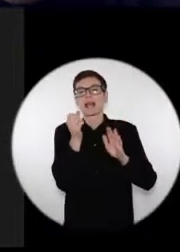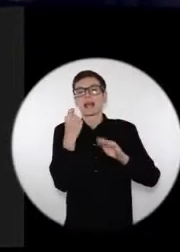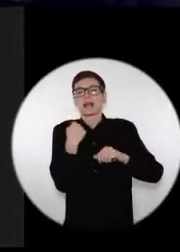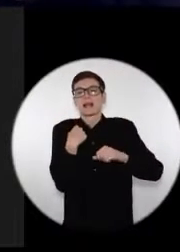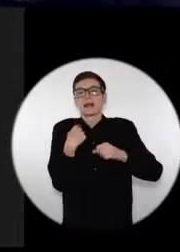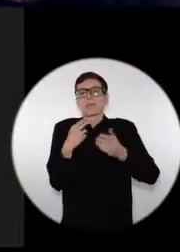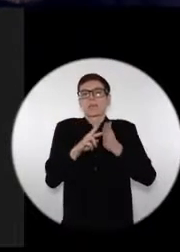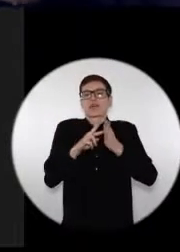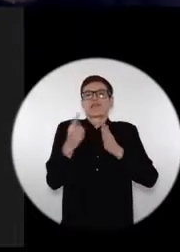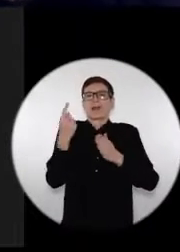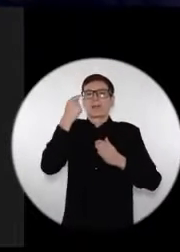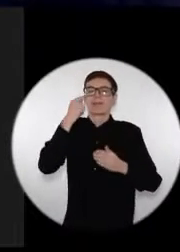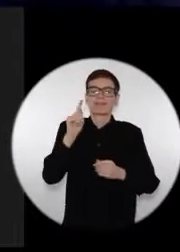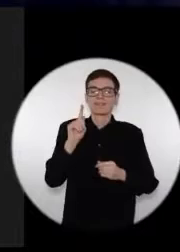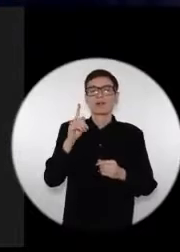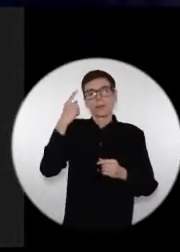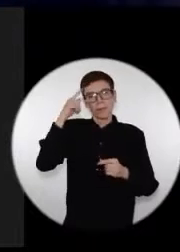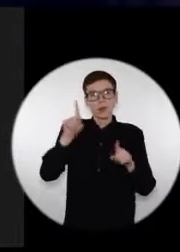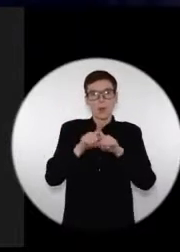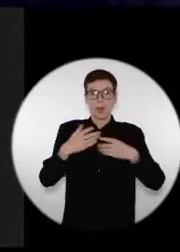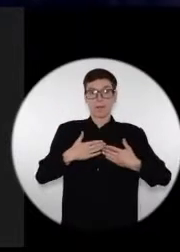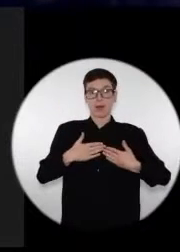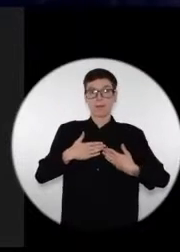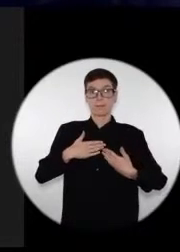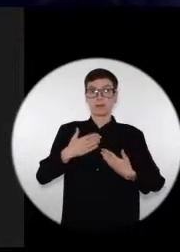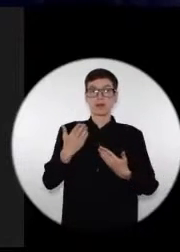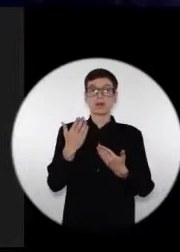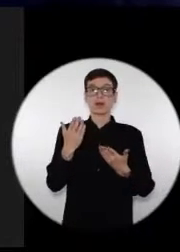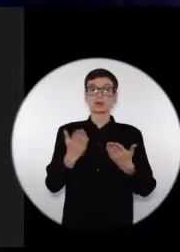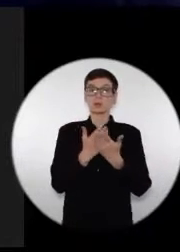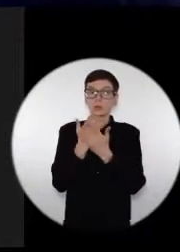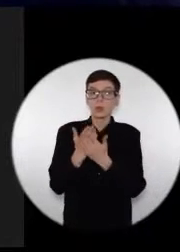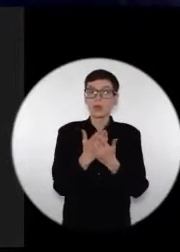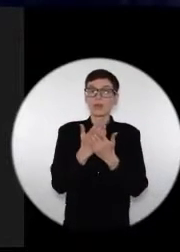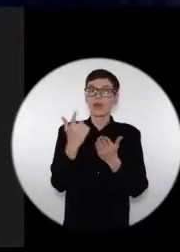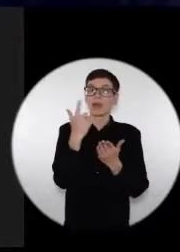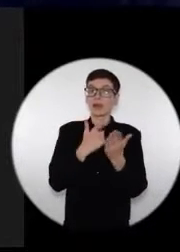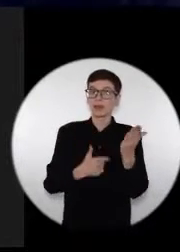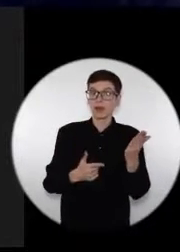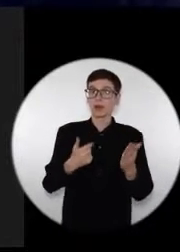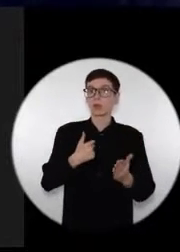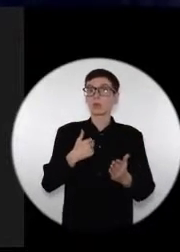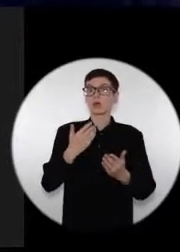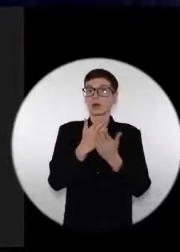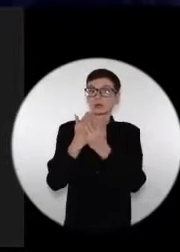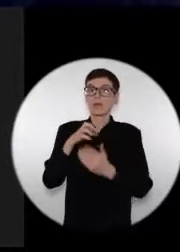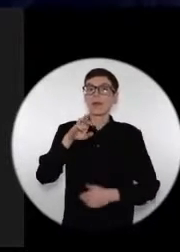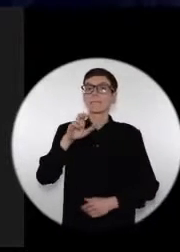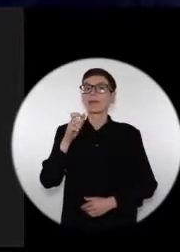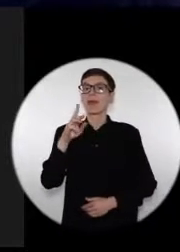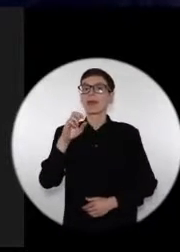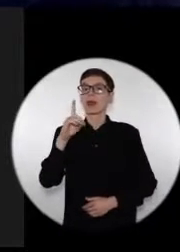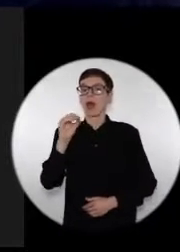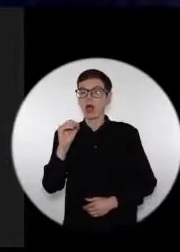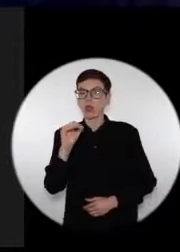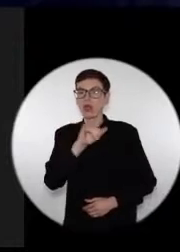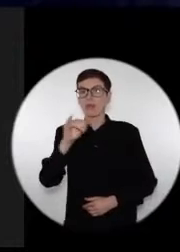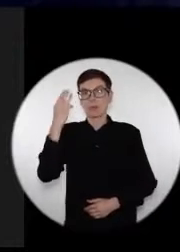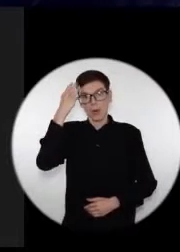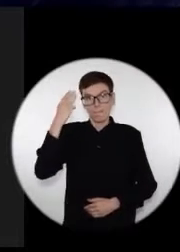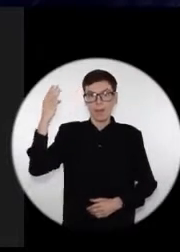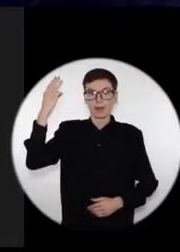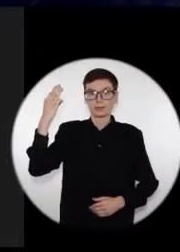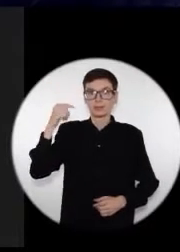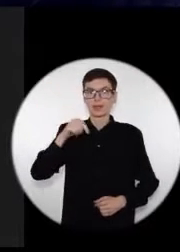mismo es el diagnóstico de duelo de menos pero finalmente para mí estudiar literatura yo pudiera mi pregrado me y